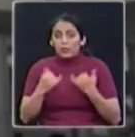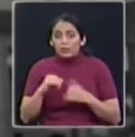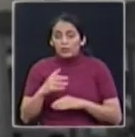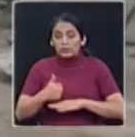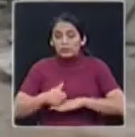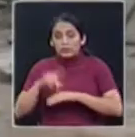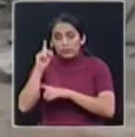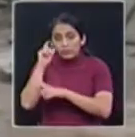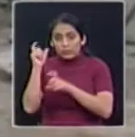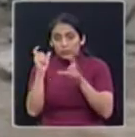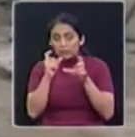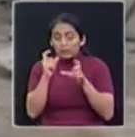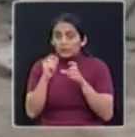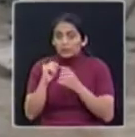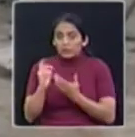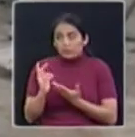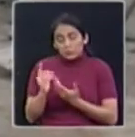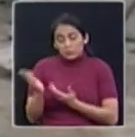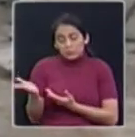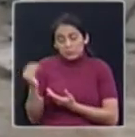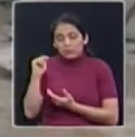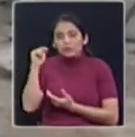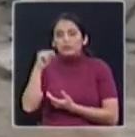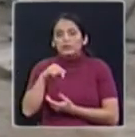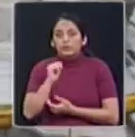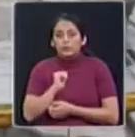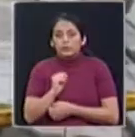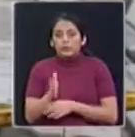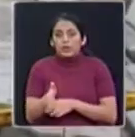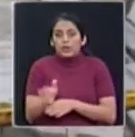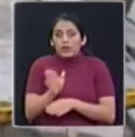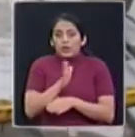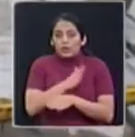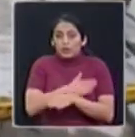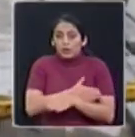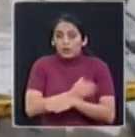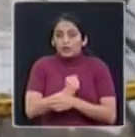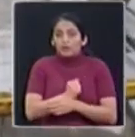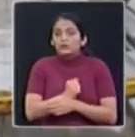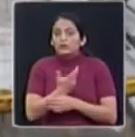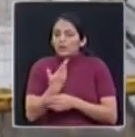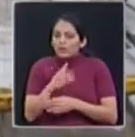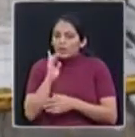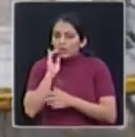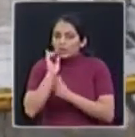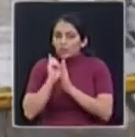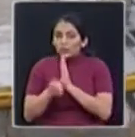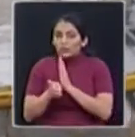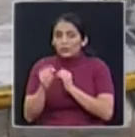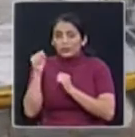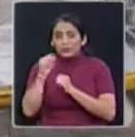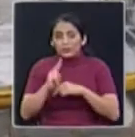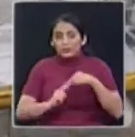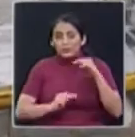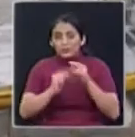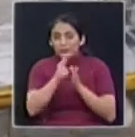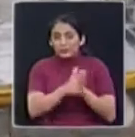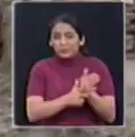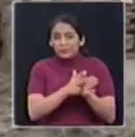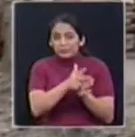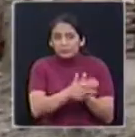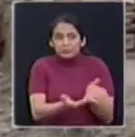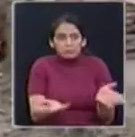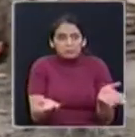al registrado en Etapa. Esto con respecto a las denuncias presentadas por la administración sobre el proyecto Tranvía, que desde el año pasado no